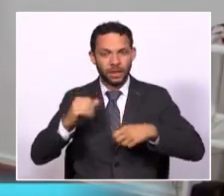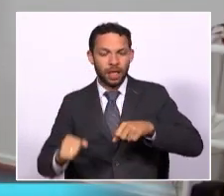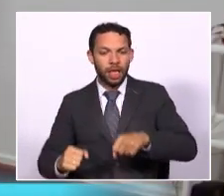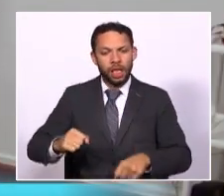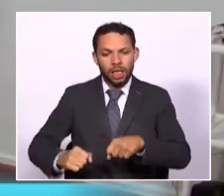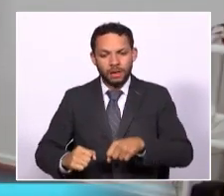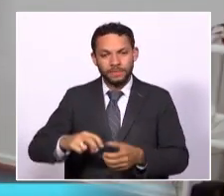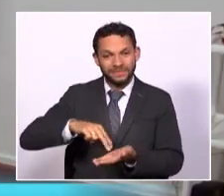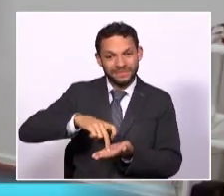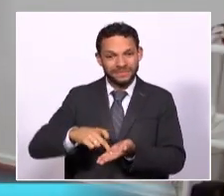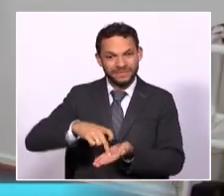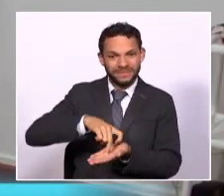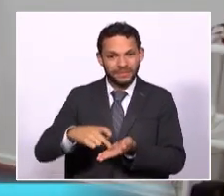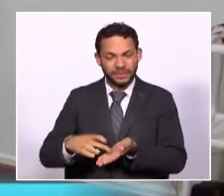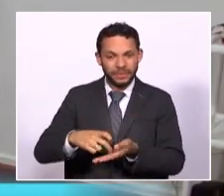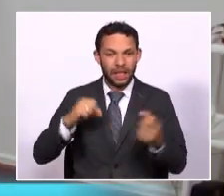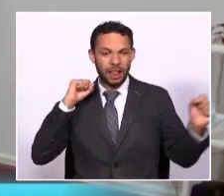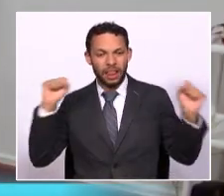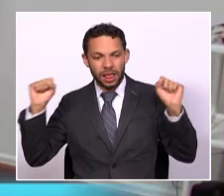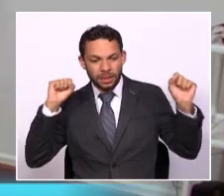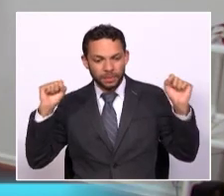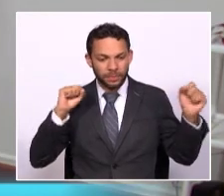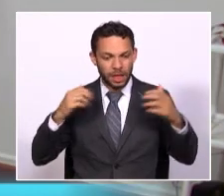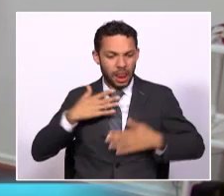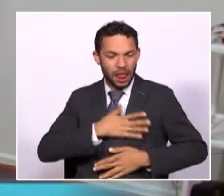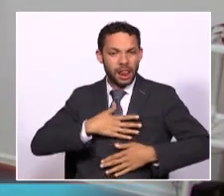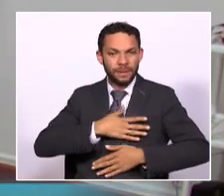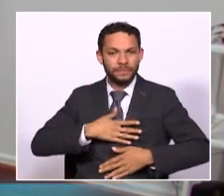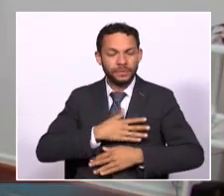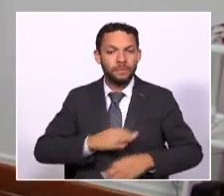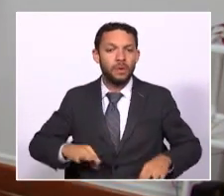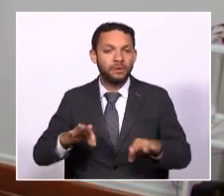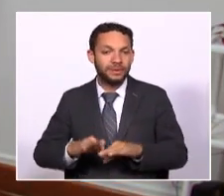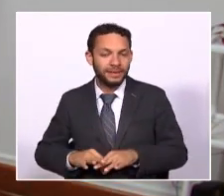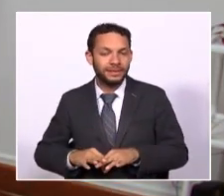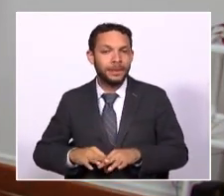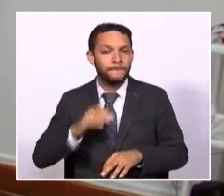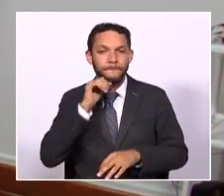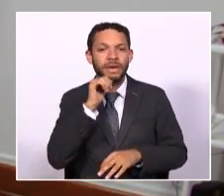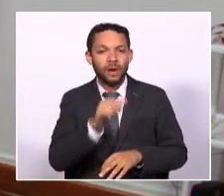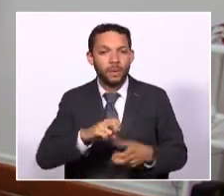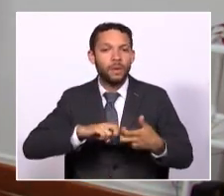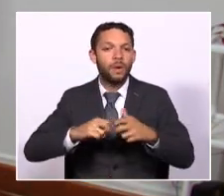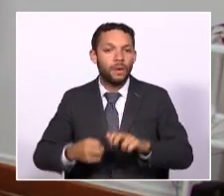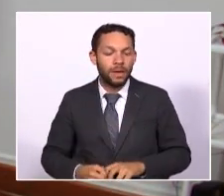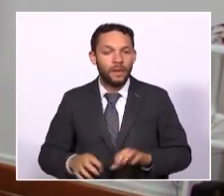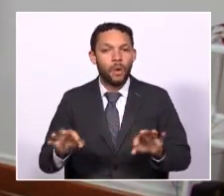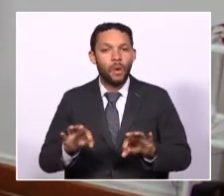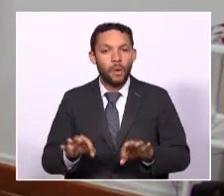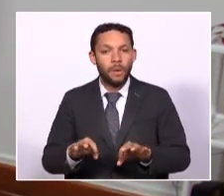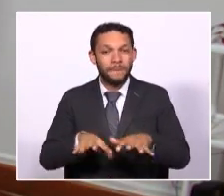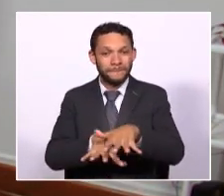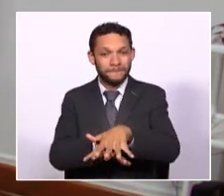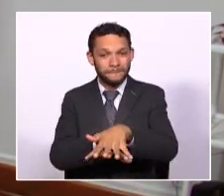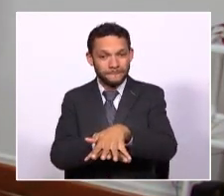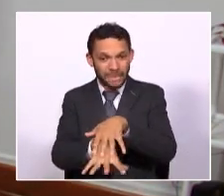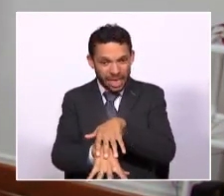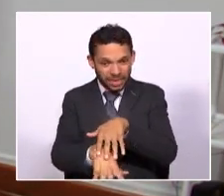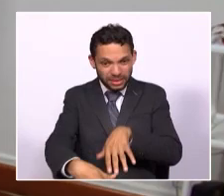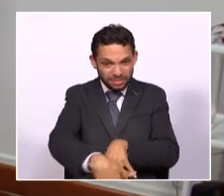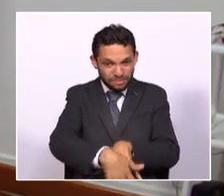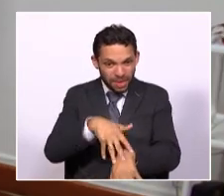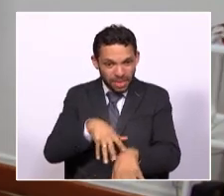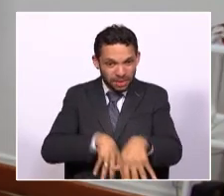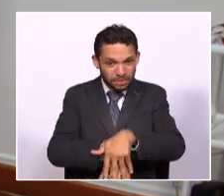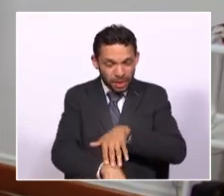para secarse. ¿Quién está haciendo esto? Y esto es Lele. Me voy a poner las medias, voy a